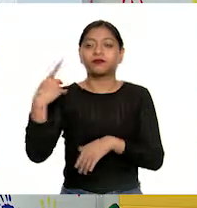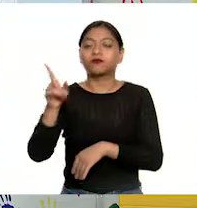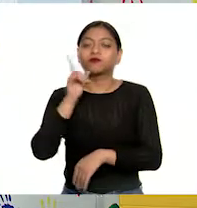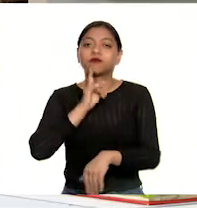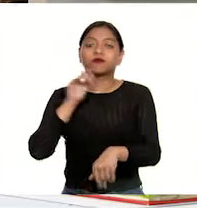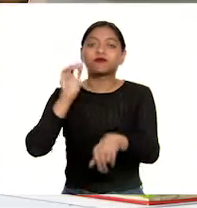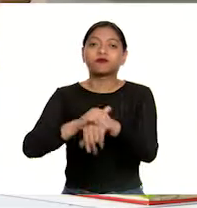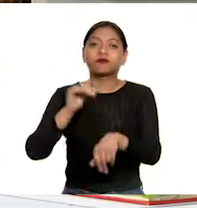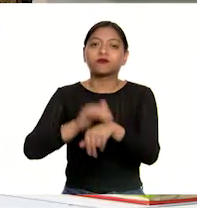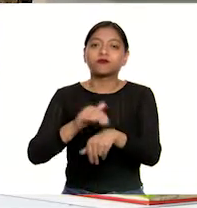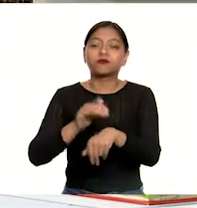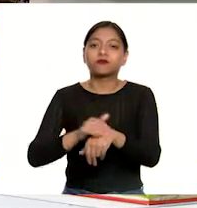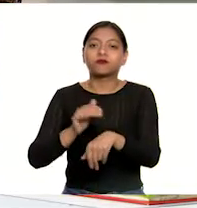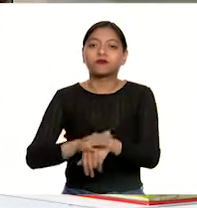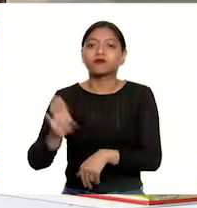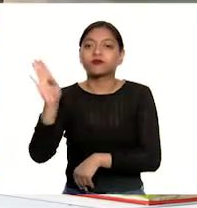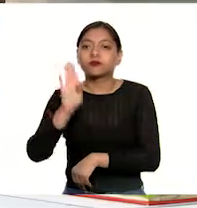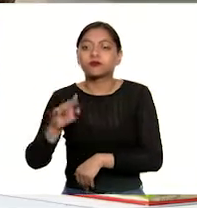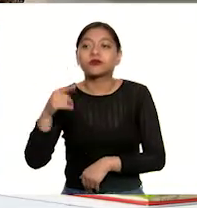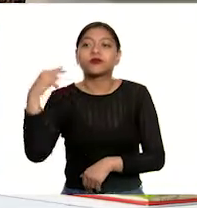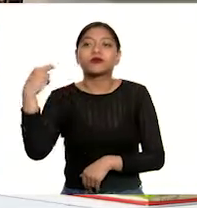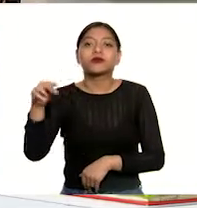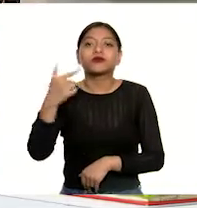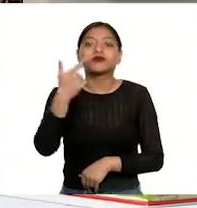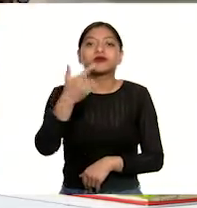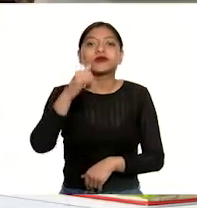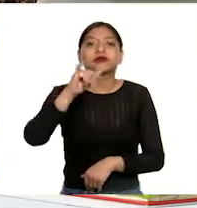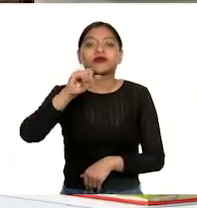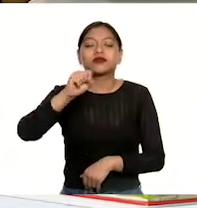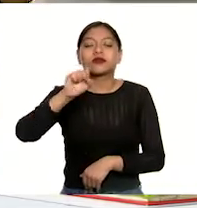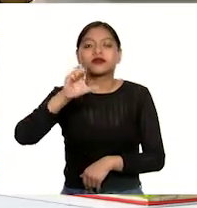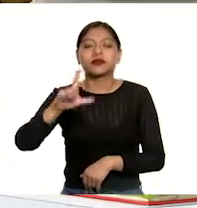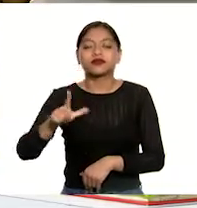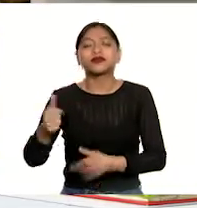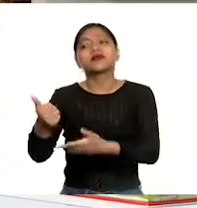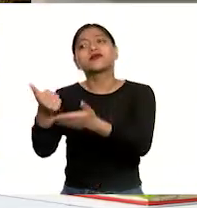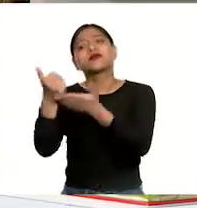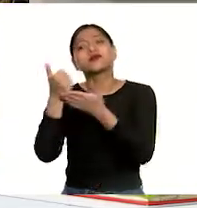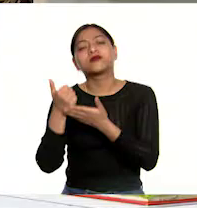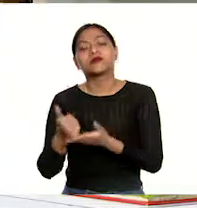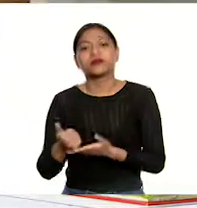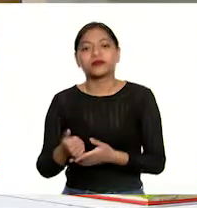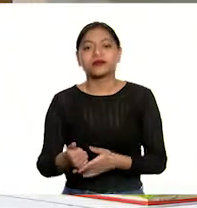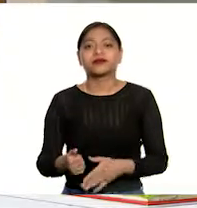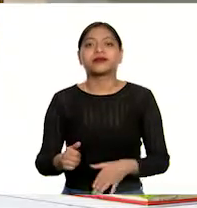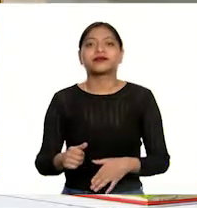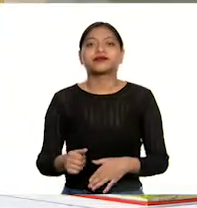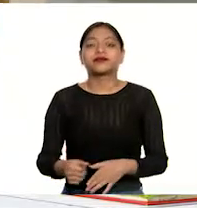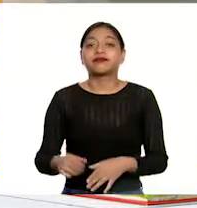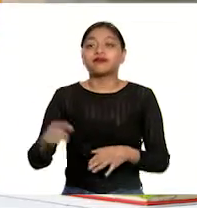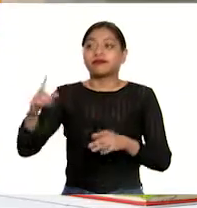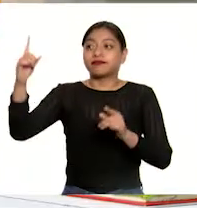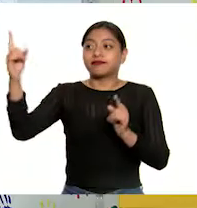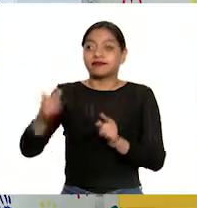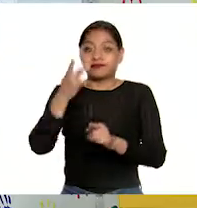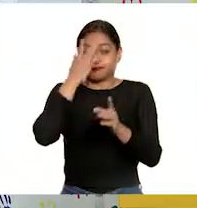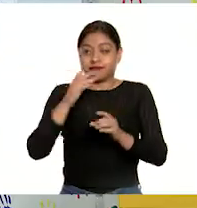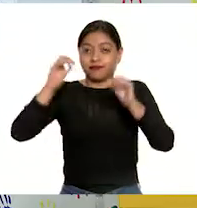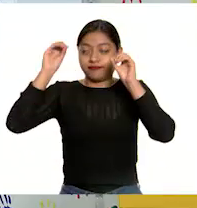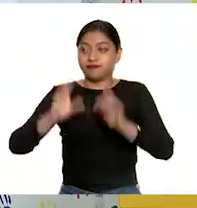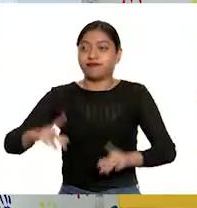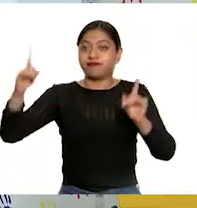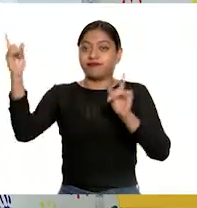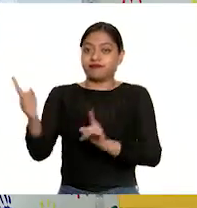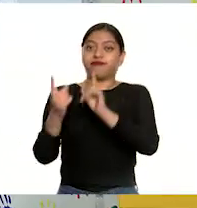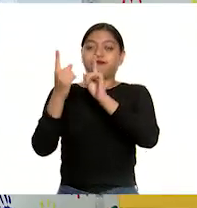amiga brujita Giselita y le pidió ayuda y entonces mágicamente llegó su amiga